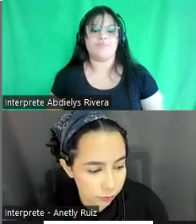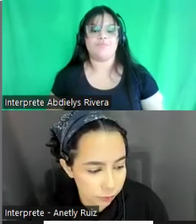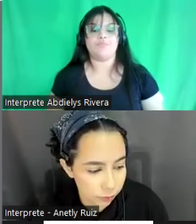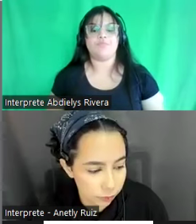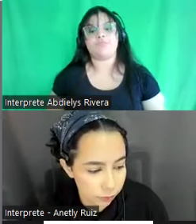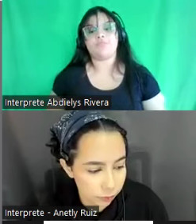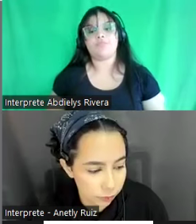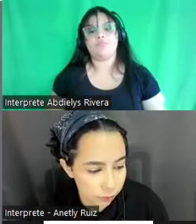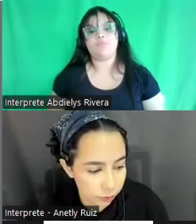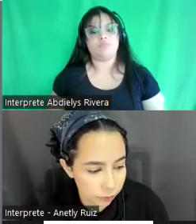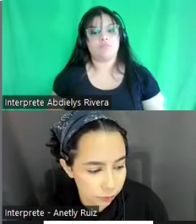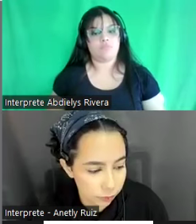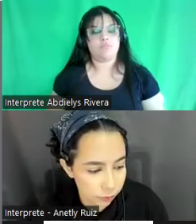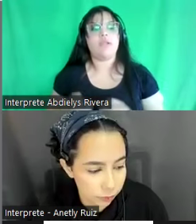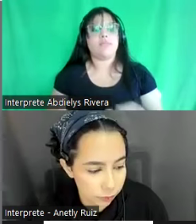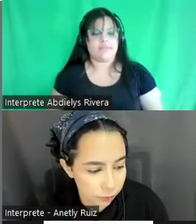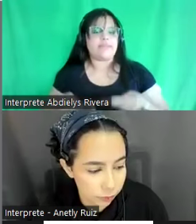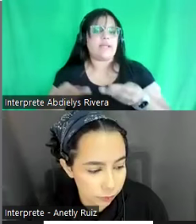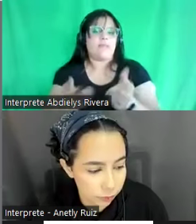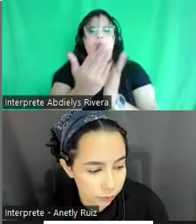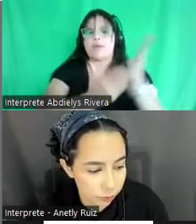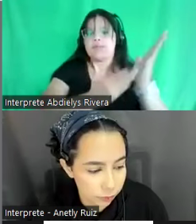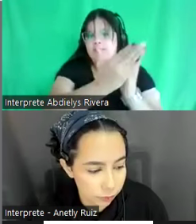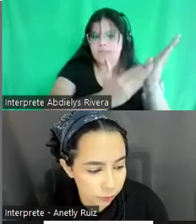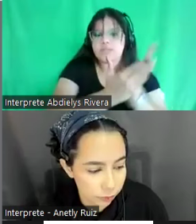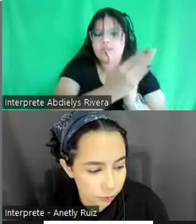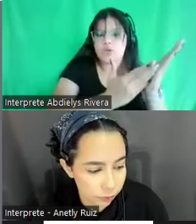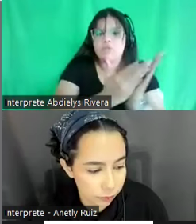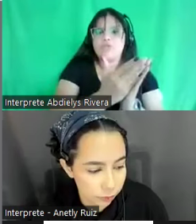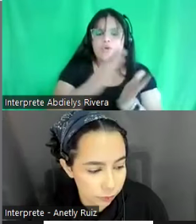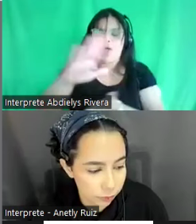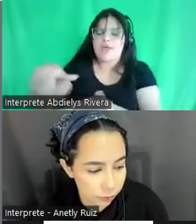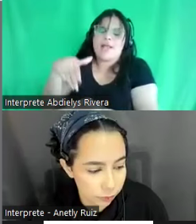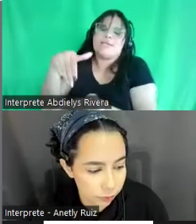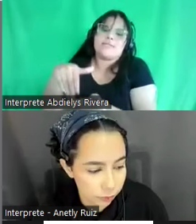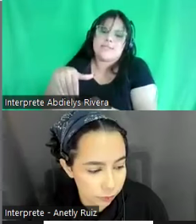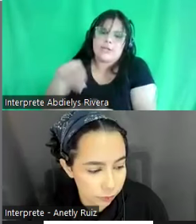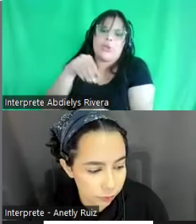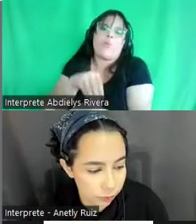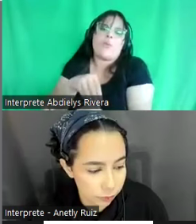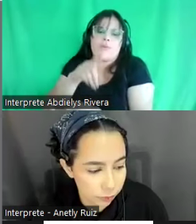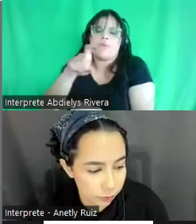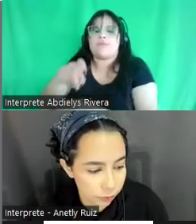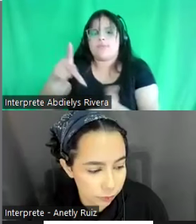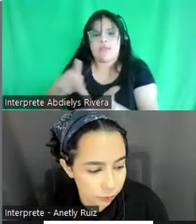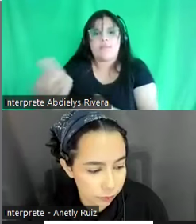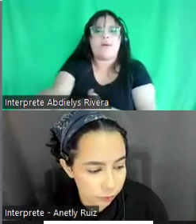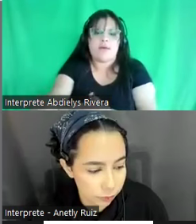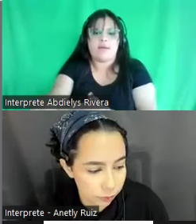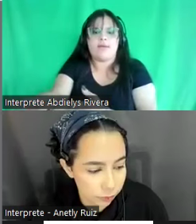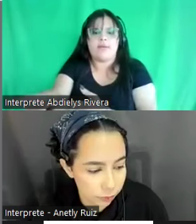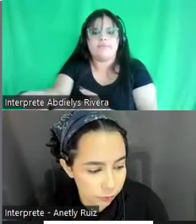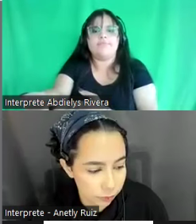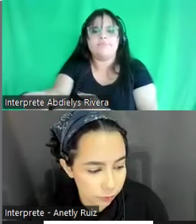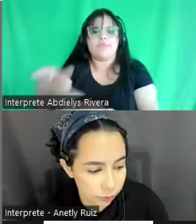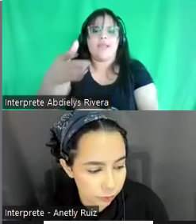El centro asumir la responsabilidad de pago, la institución se supone que tengan información anticipada antes de la